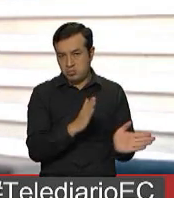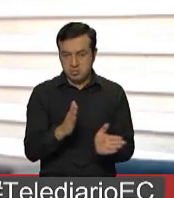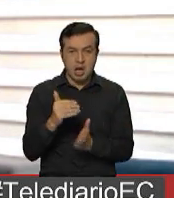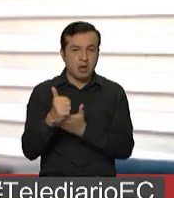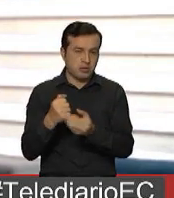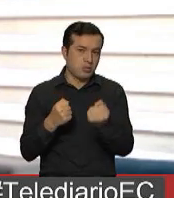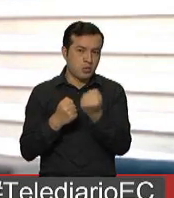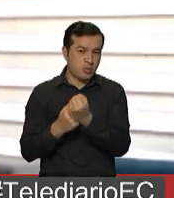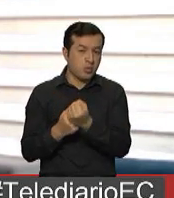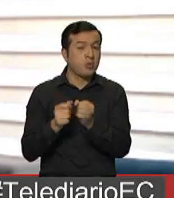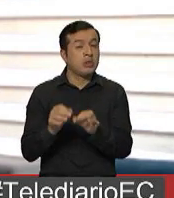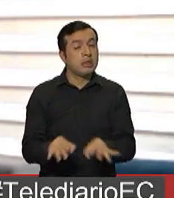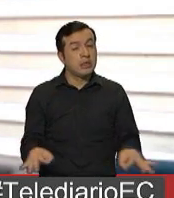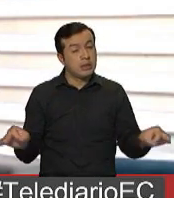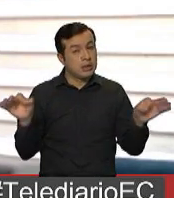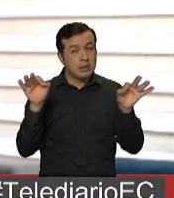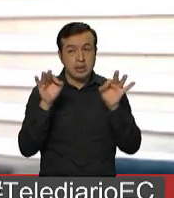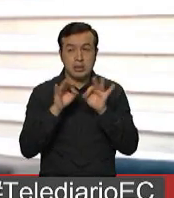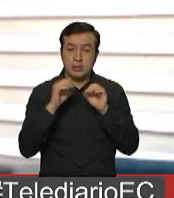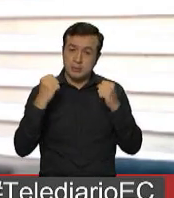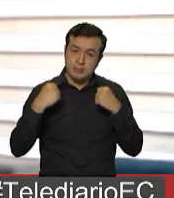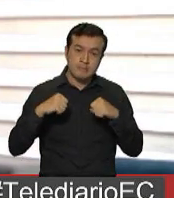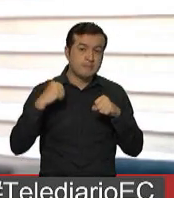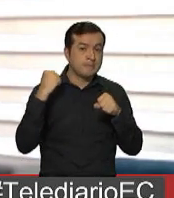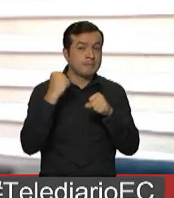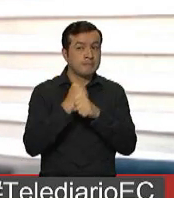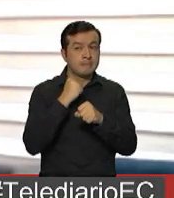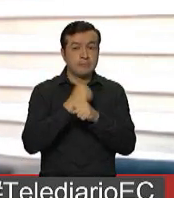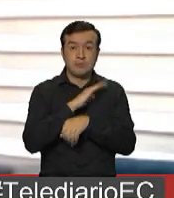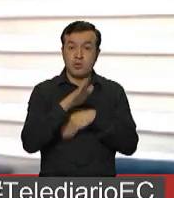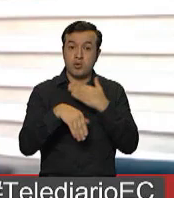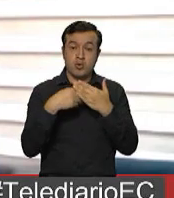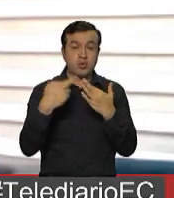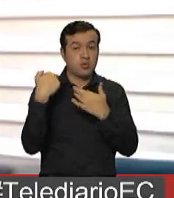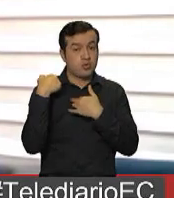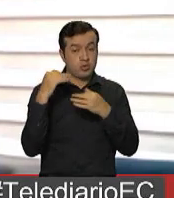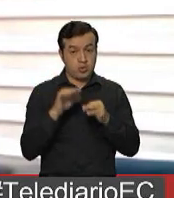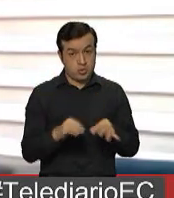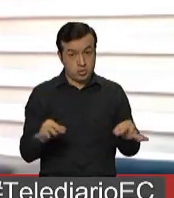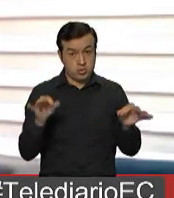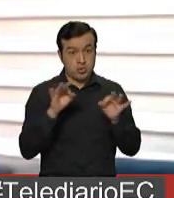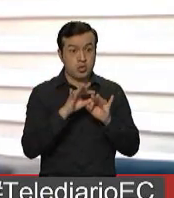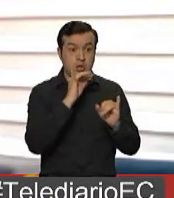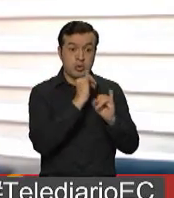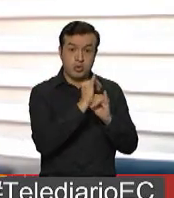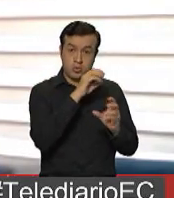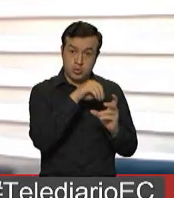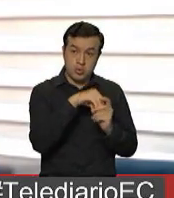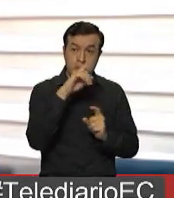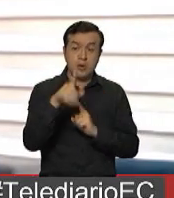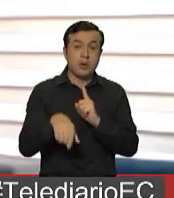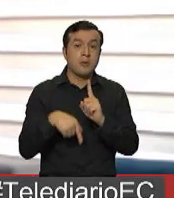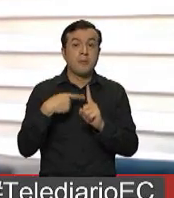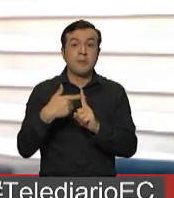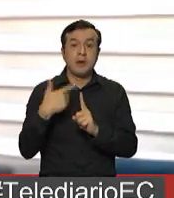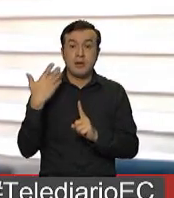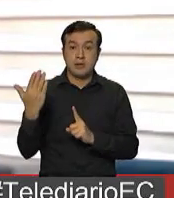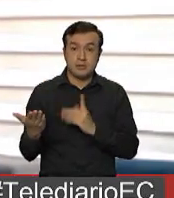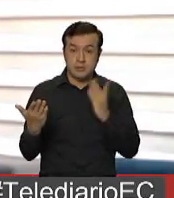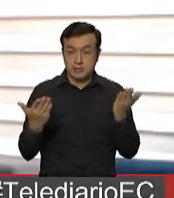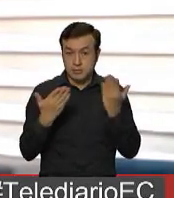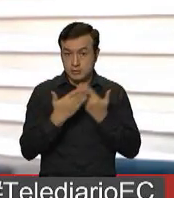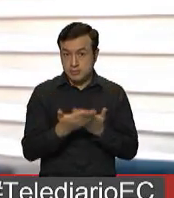Fabricio, que tenemos que hacerlo con un tinte de corresponsabilidad entre las instituciones y también entre